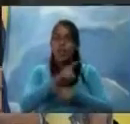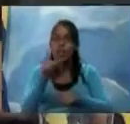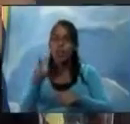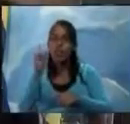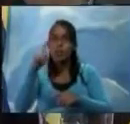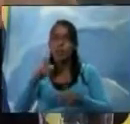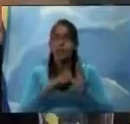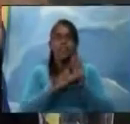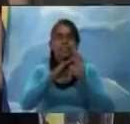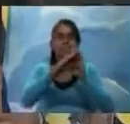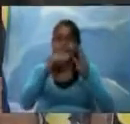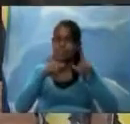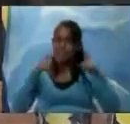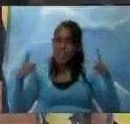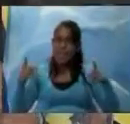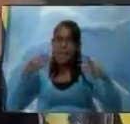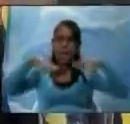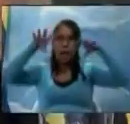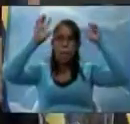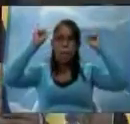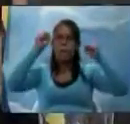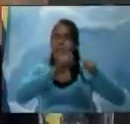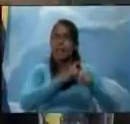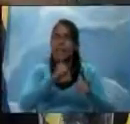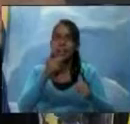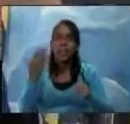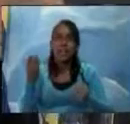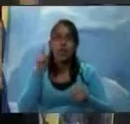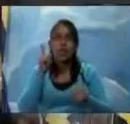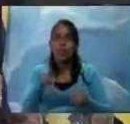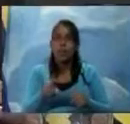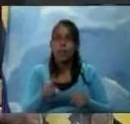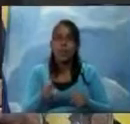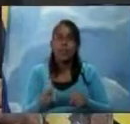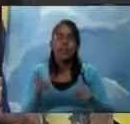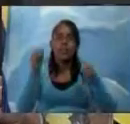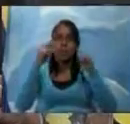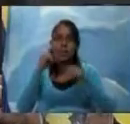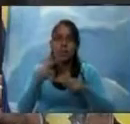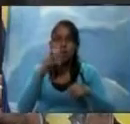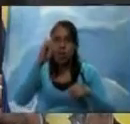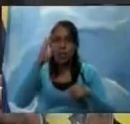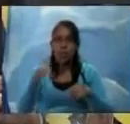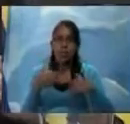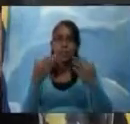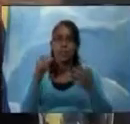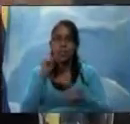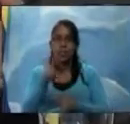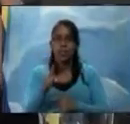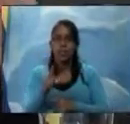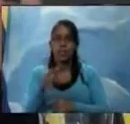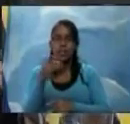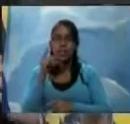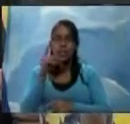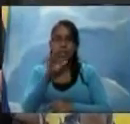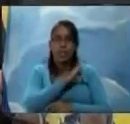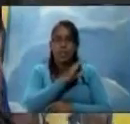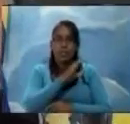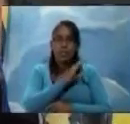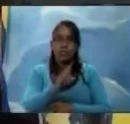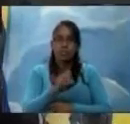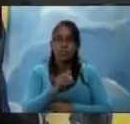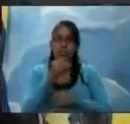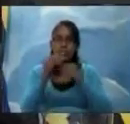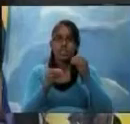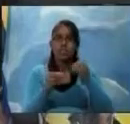también crezcan, que ellos también aprendan el oficio, que ellos también se enteren de lo que Dios te ha entregado a ti y que tú te conviertas en